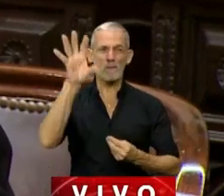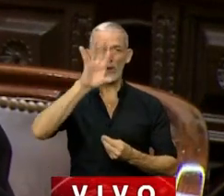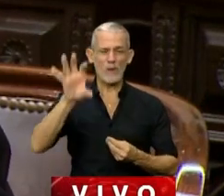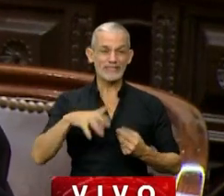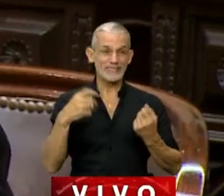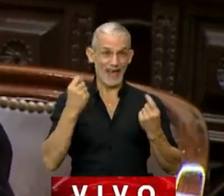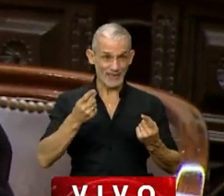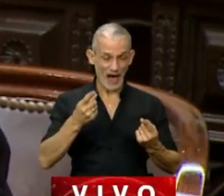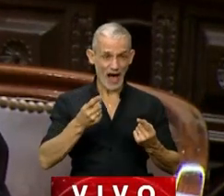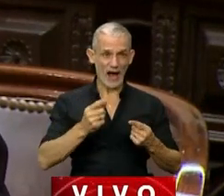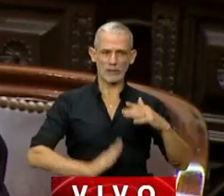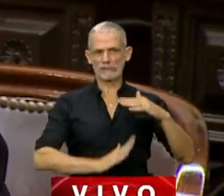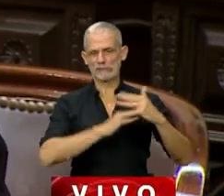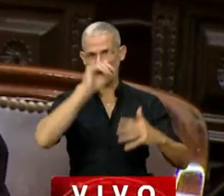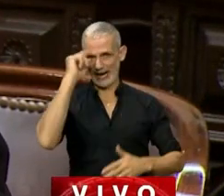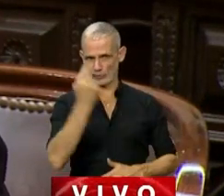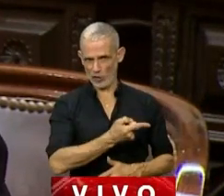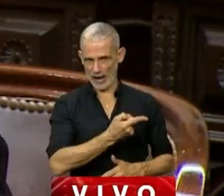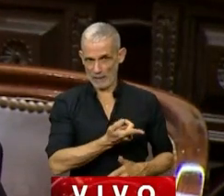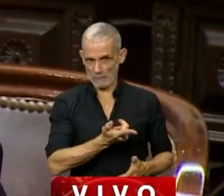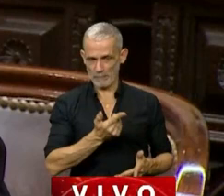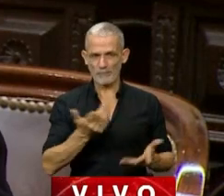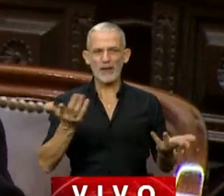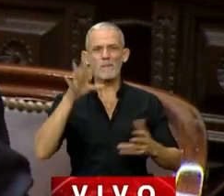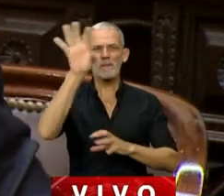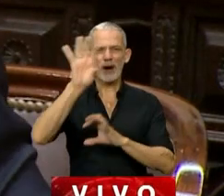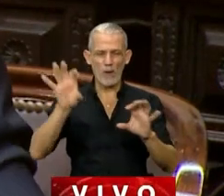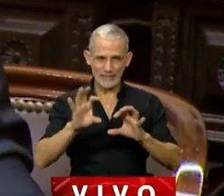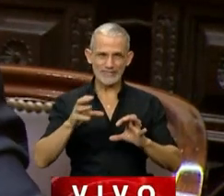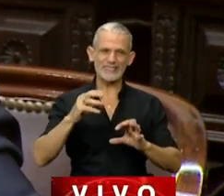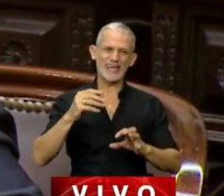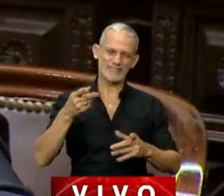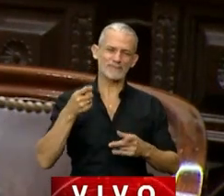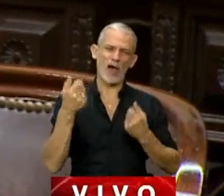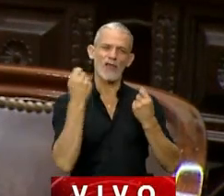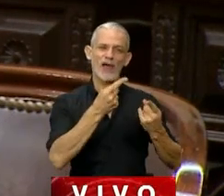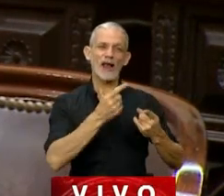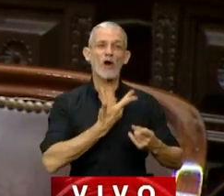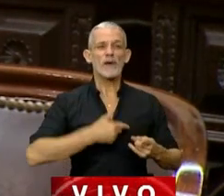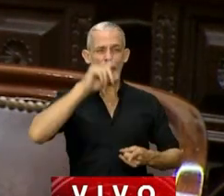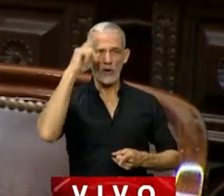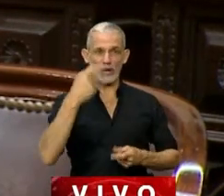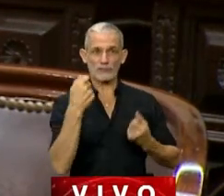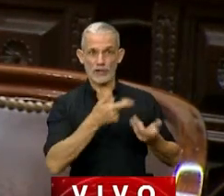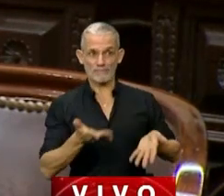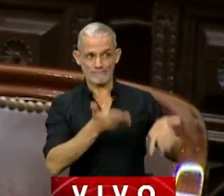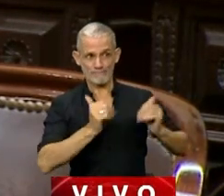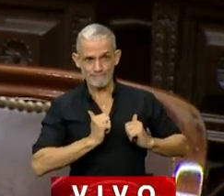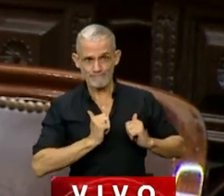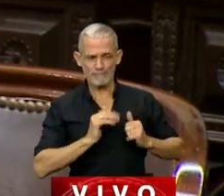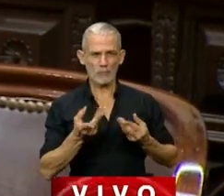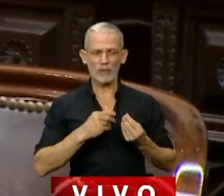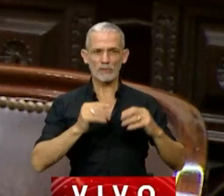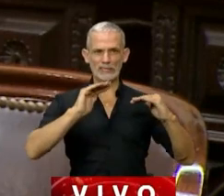las provincias argentinas a la República, las provincias federales de la República Argentina al gobierno nacional,